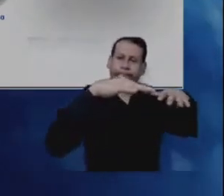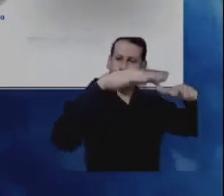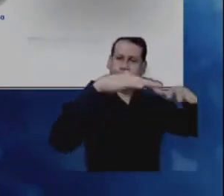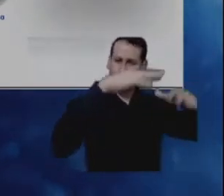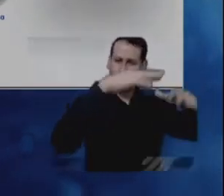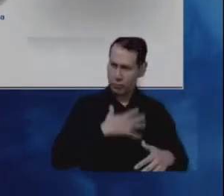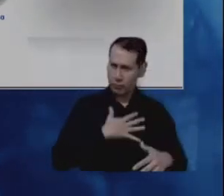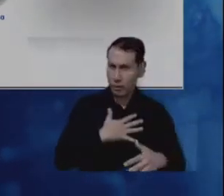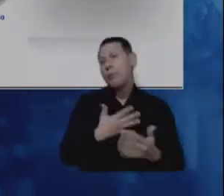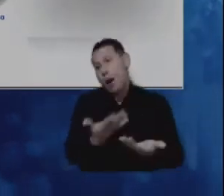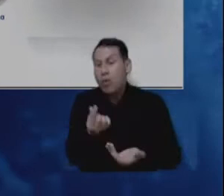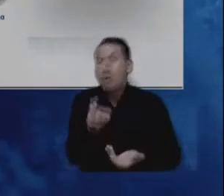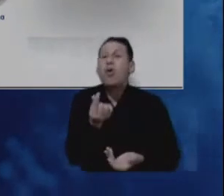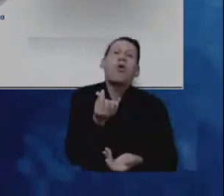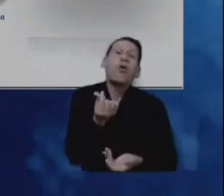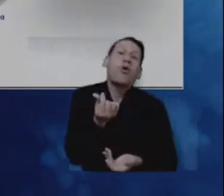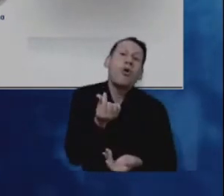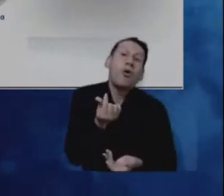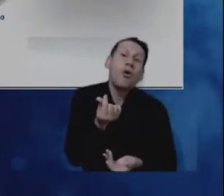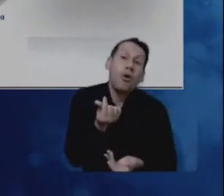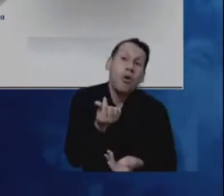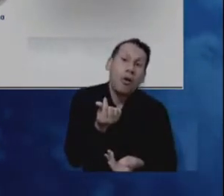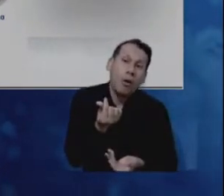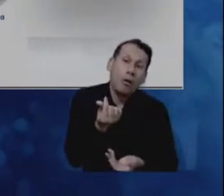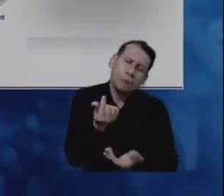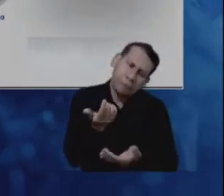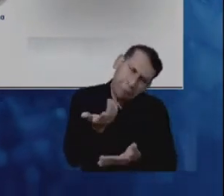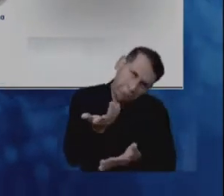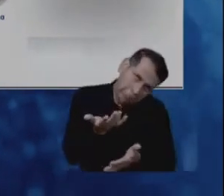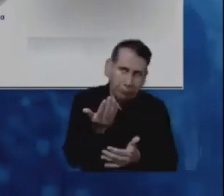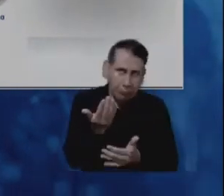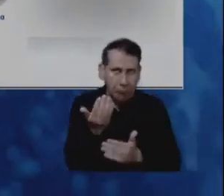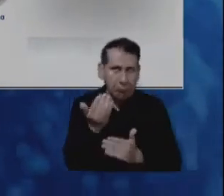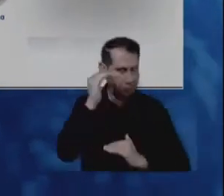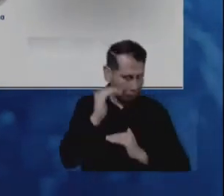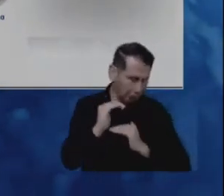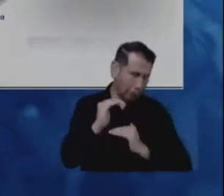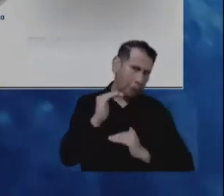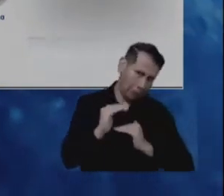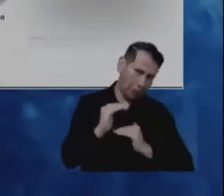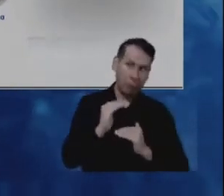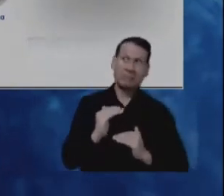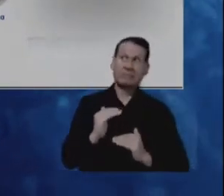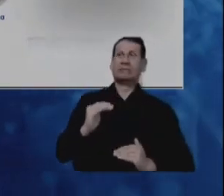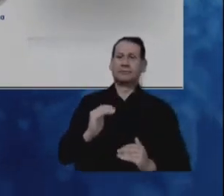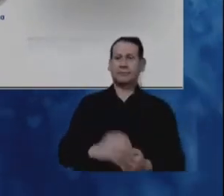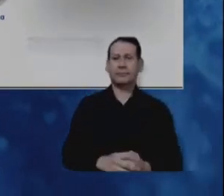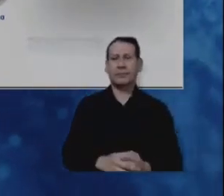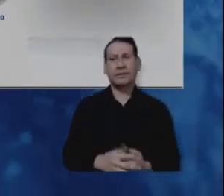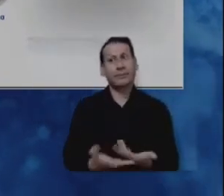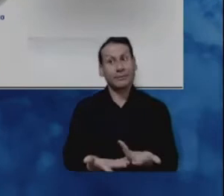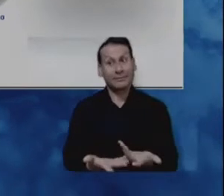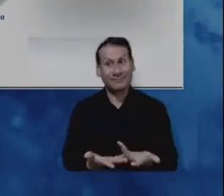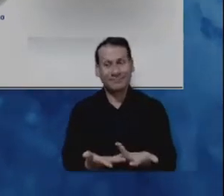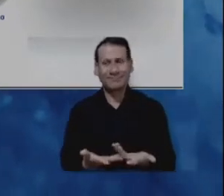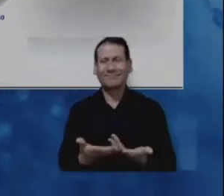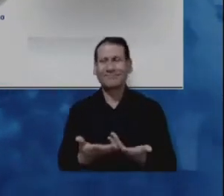como mencionaba en algún momento Bloomberg, los altos costos del espectro